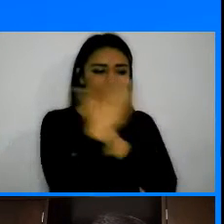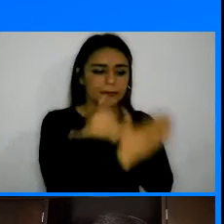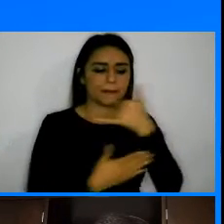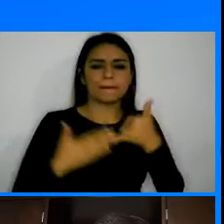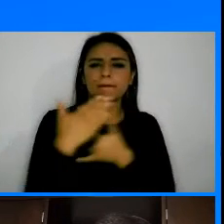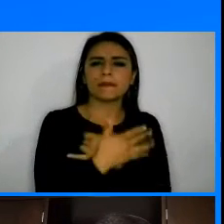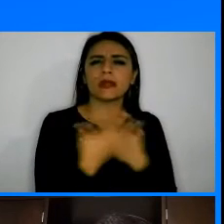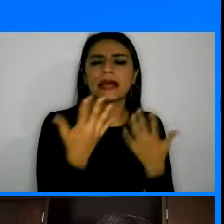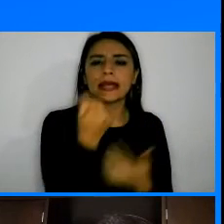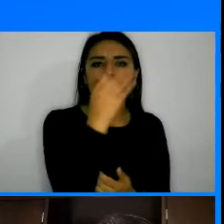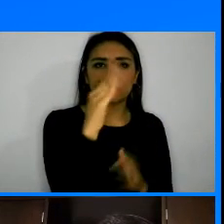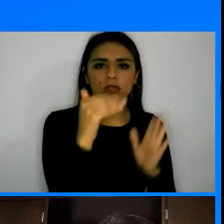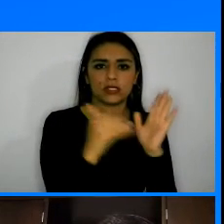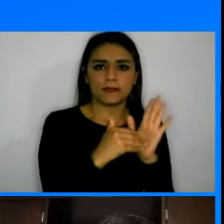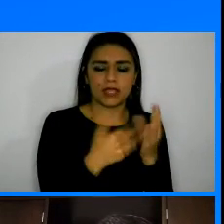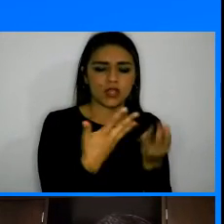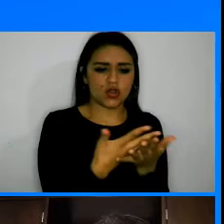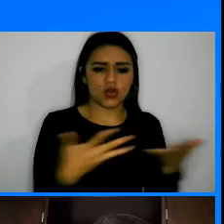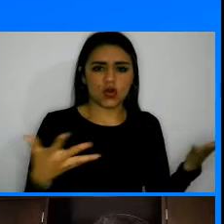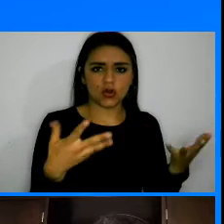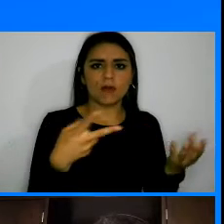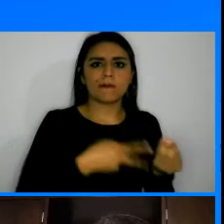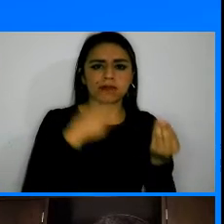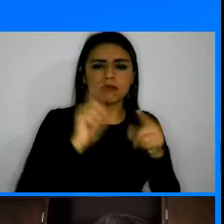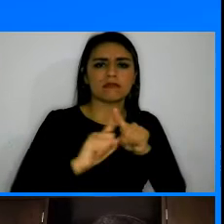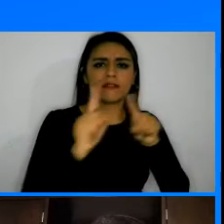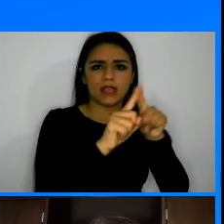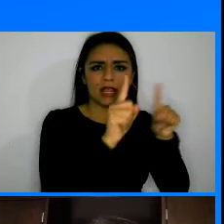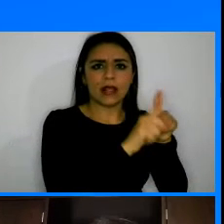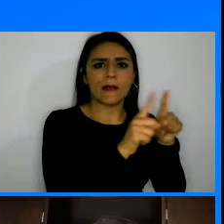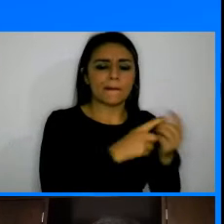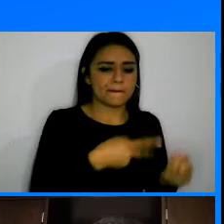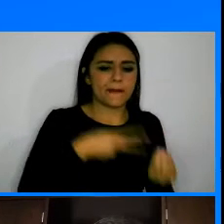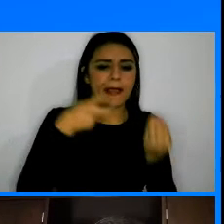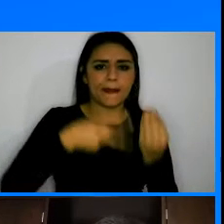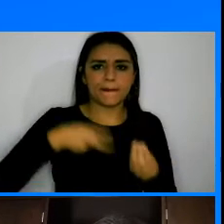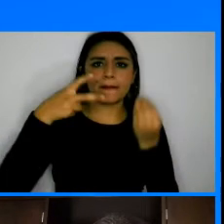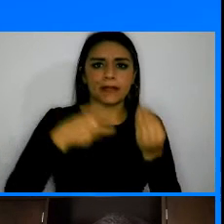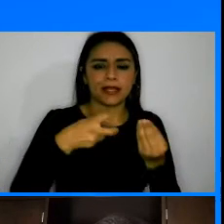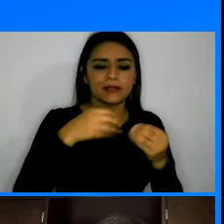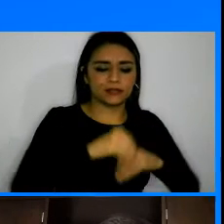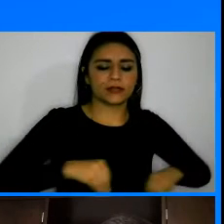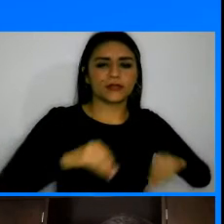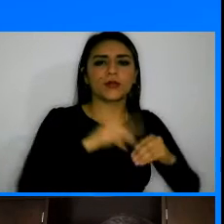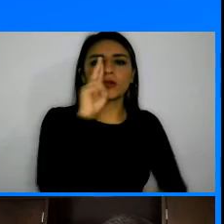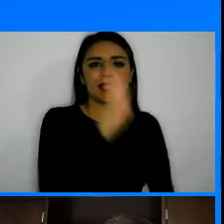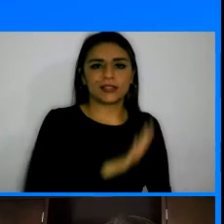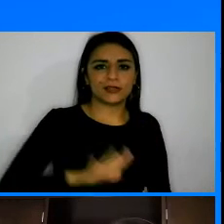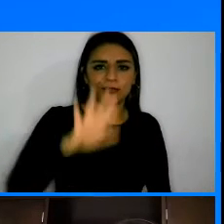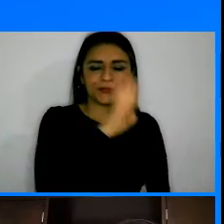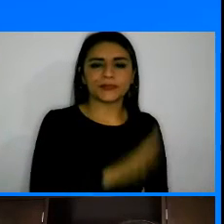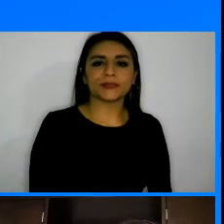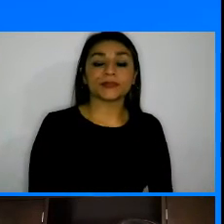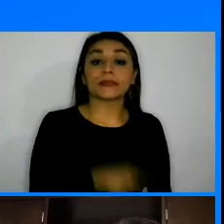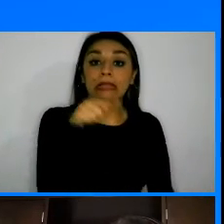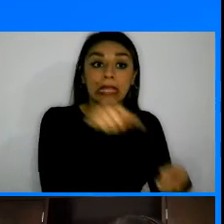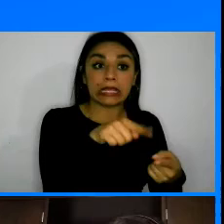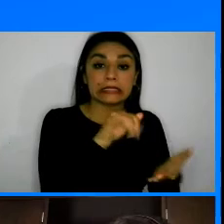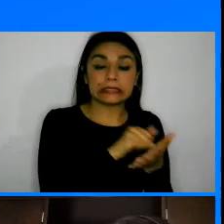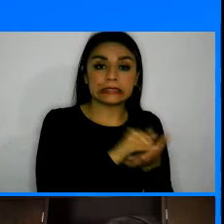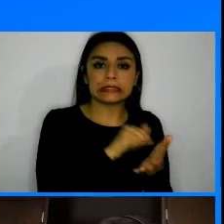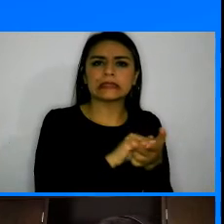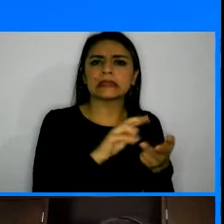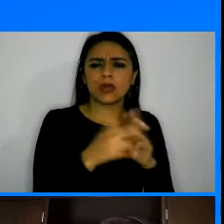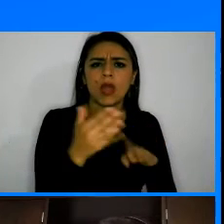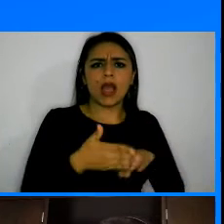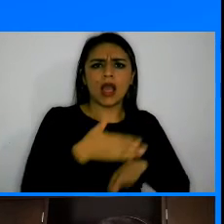de 14.000 objetos cerámicos de diversas regiones arqueológicas del territorio nacional. En ese sentido, había yo ya